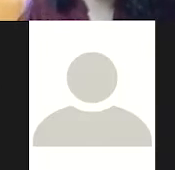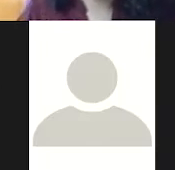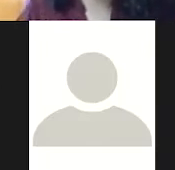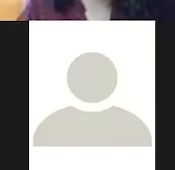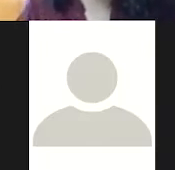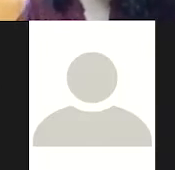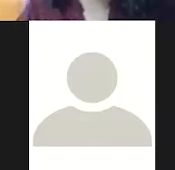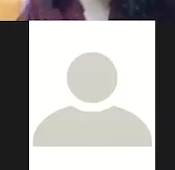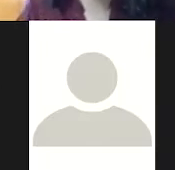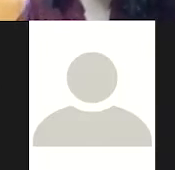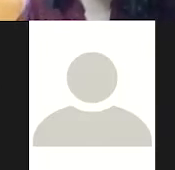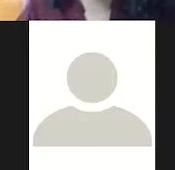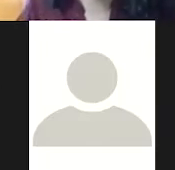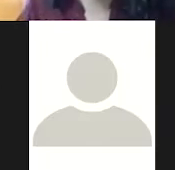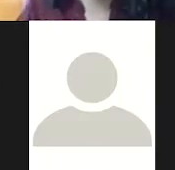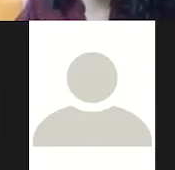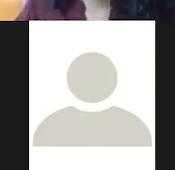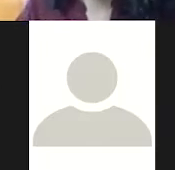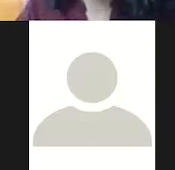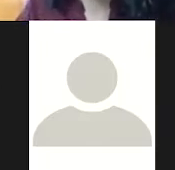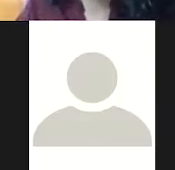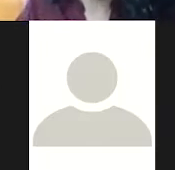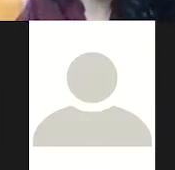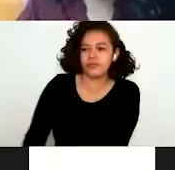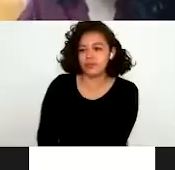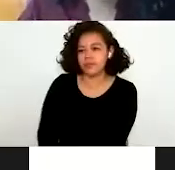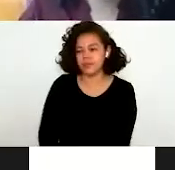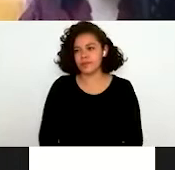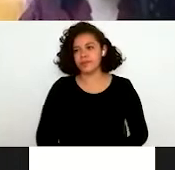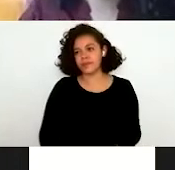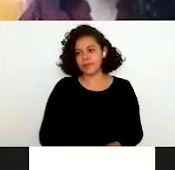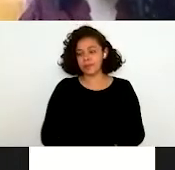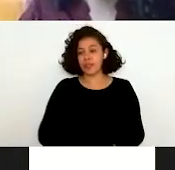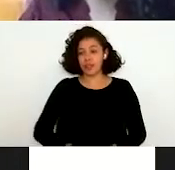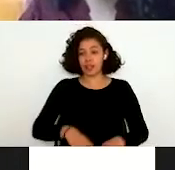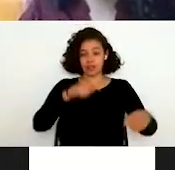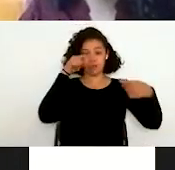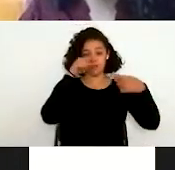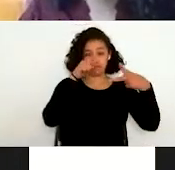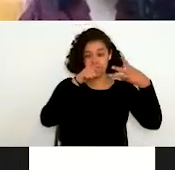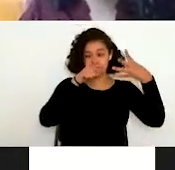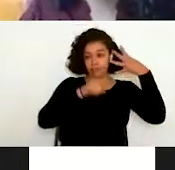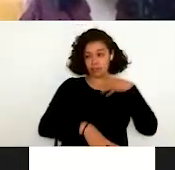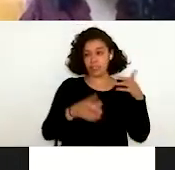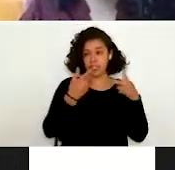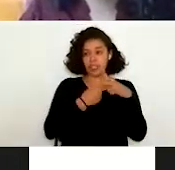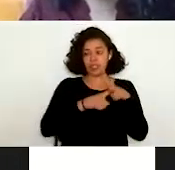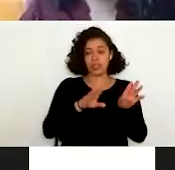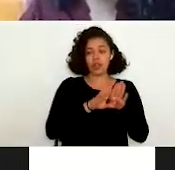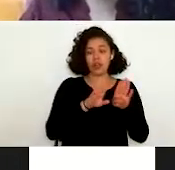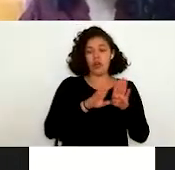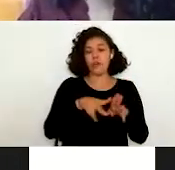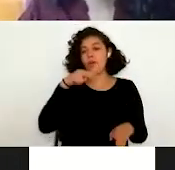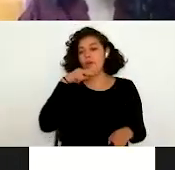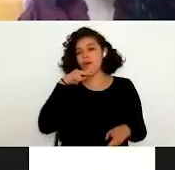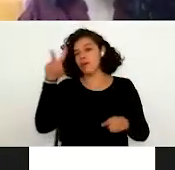importante derivado de que nos describen los logros. Estos, siempre los objetivos se redactan empezando con un verbo en